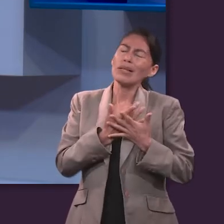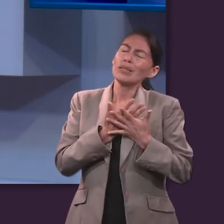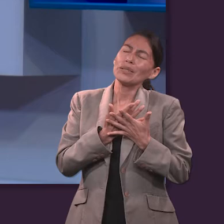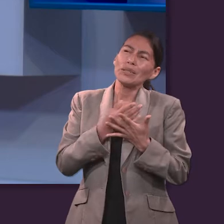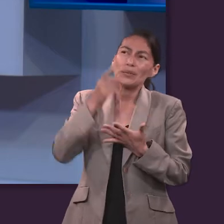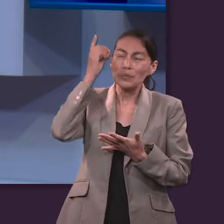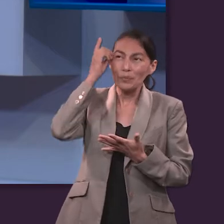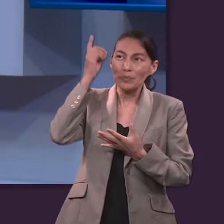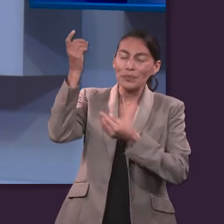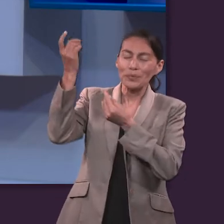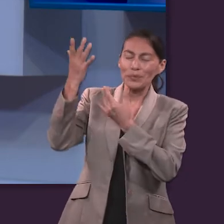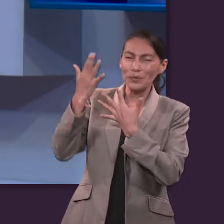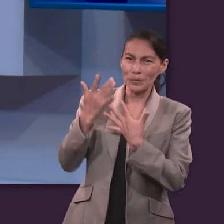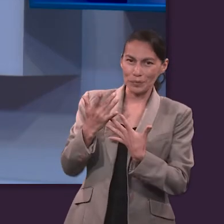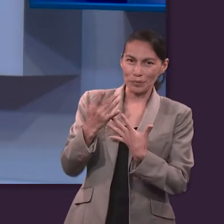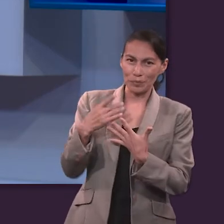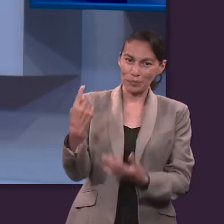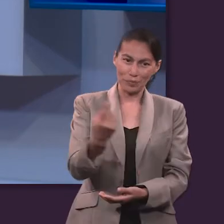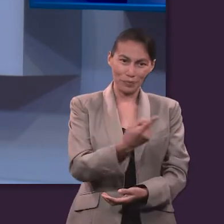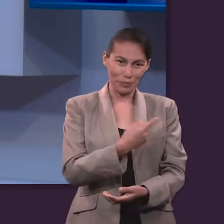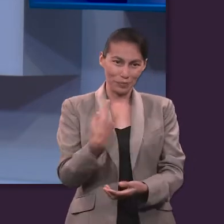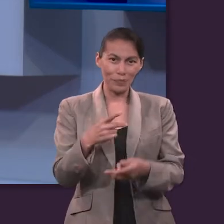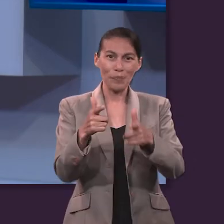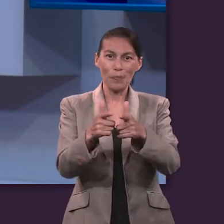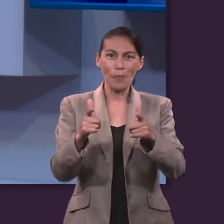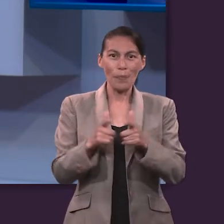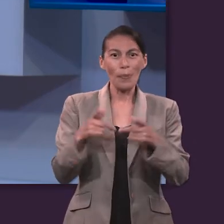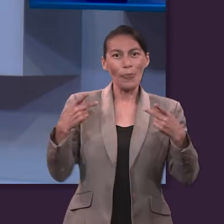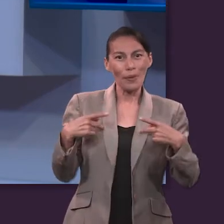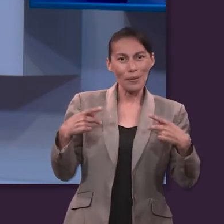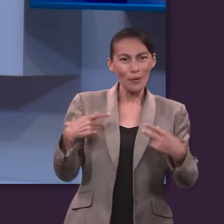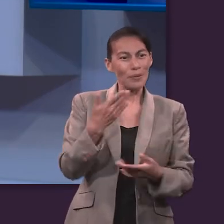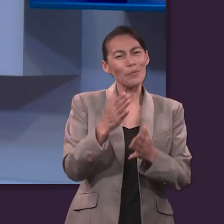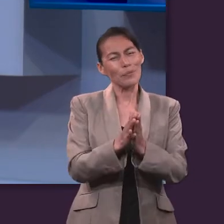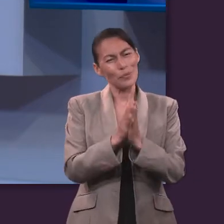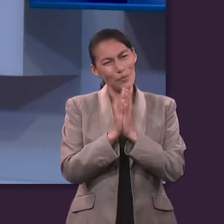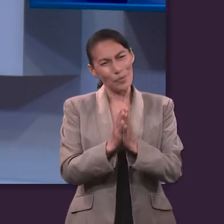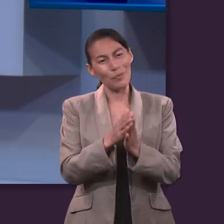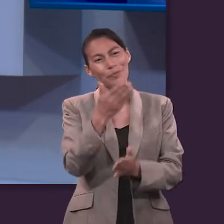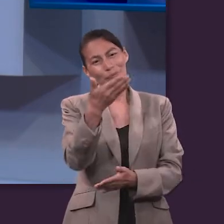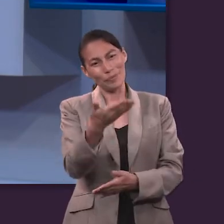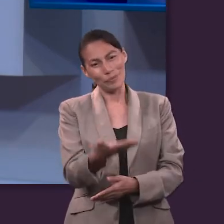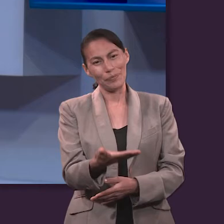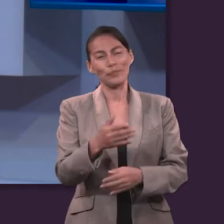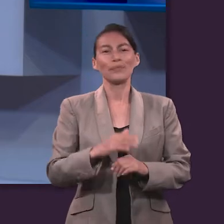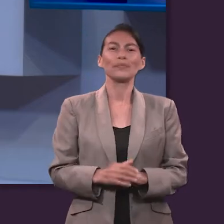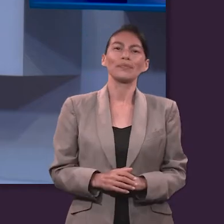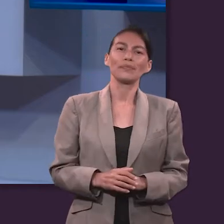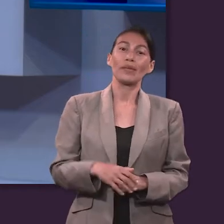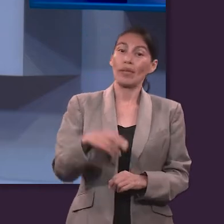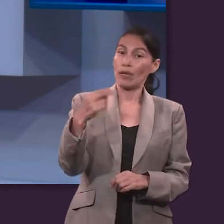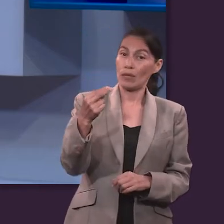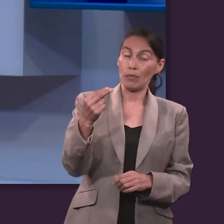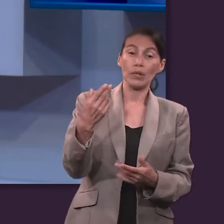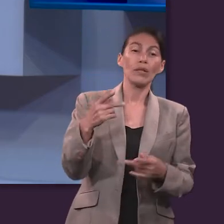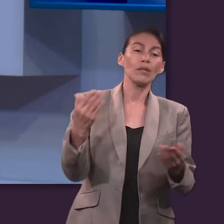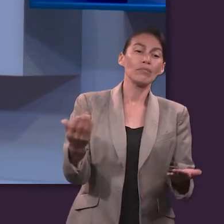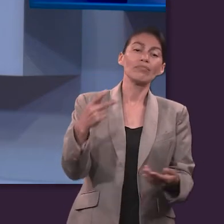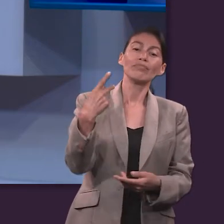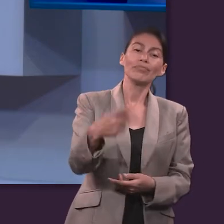especial de personas te estará acompañando, a quienes les voy a pedir el favor de que se presenten y digan de dónde